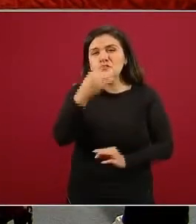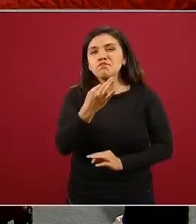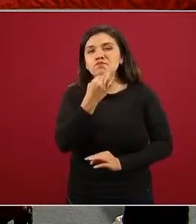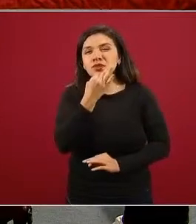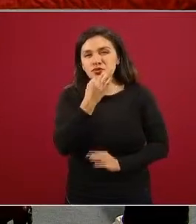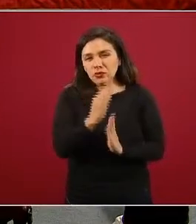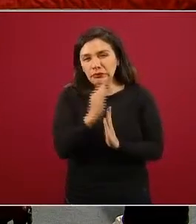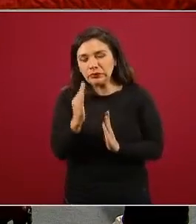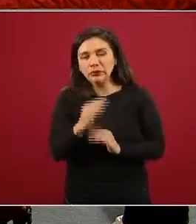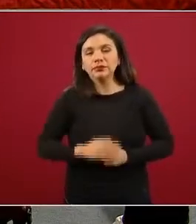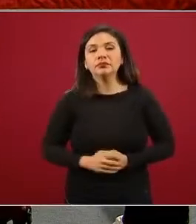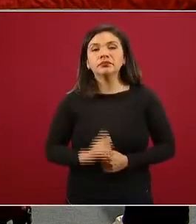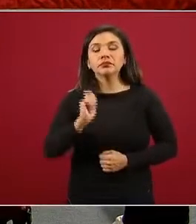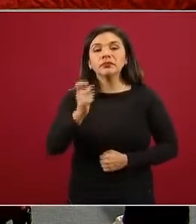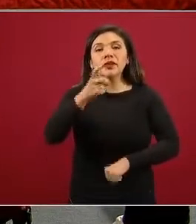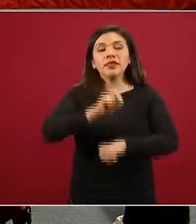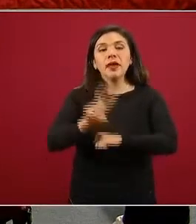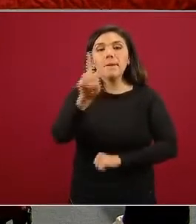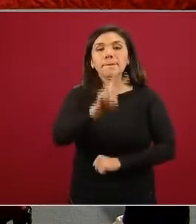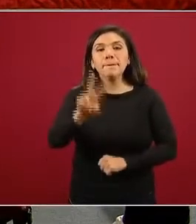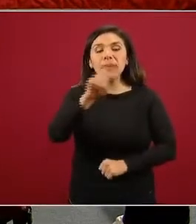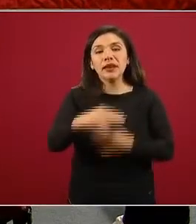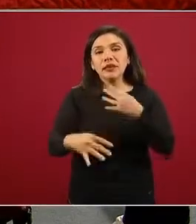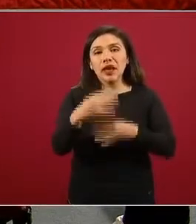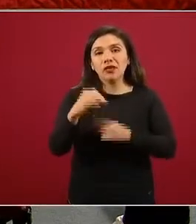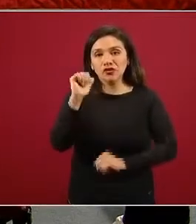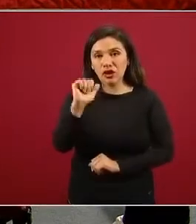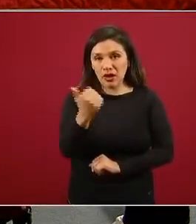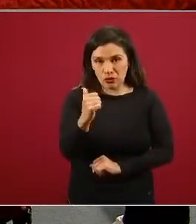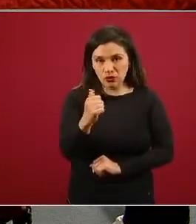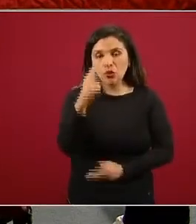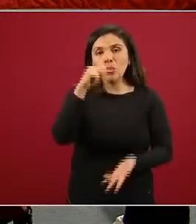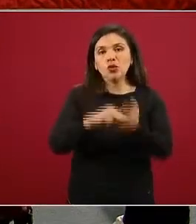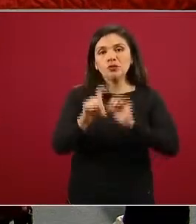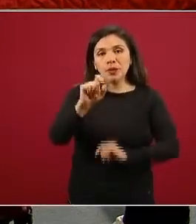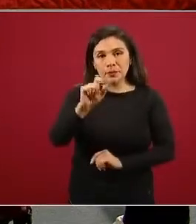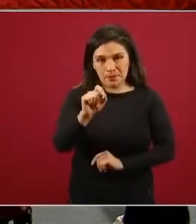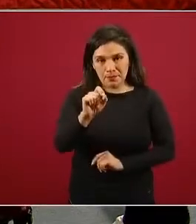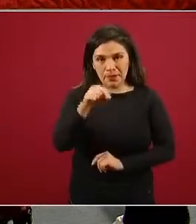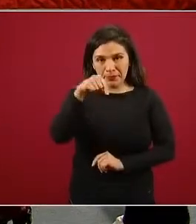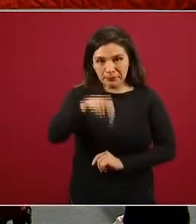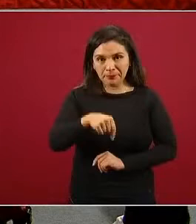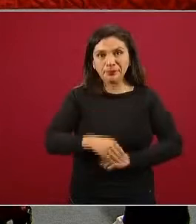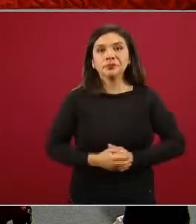19:01 del viernes 14 de agosto de